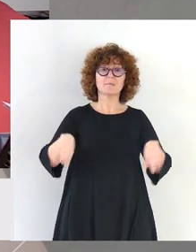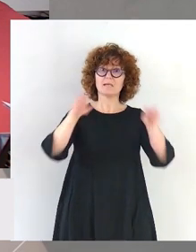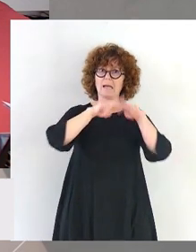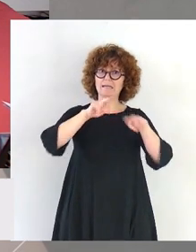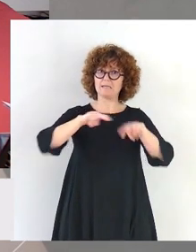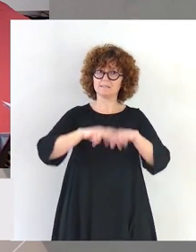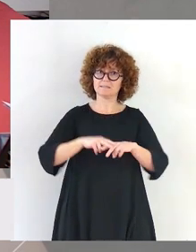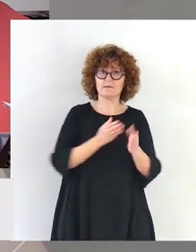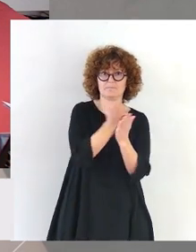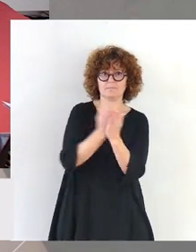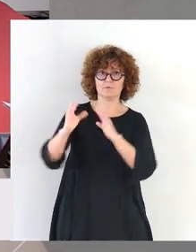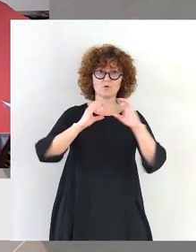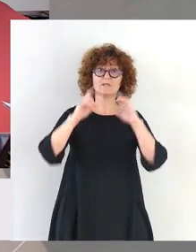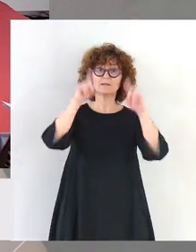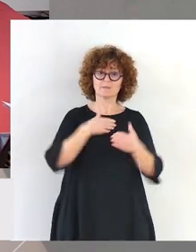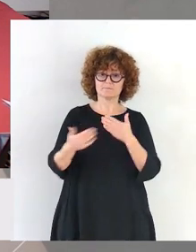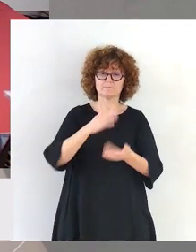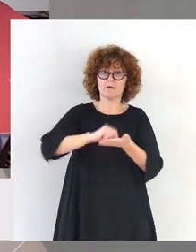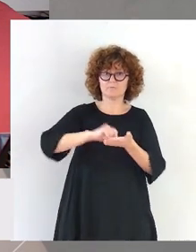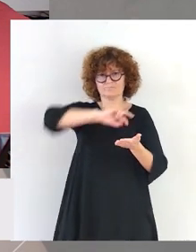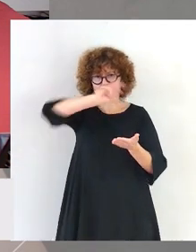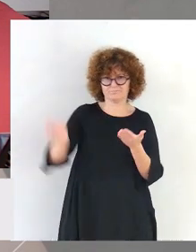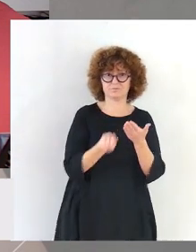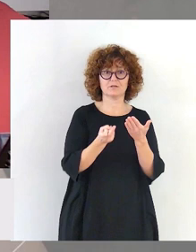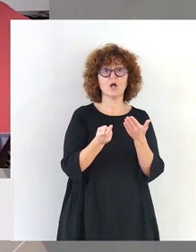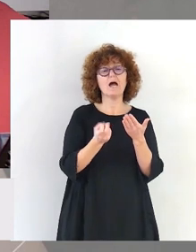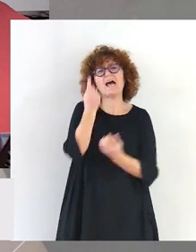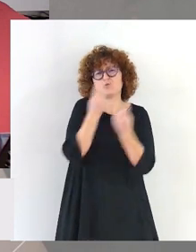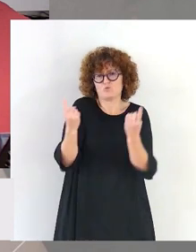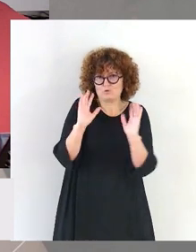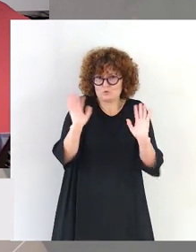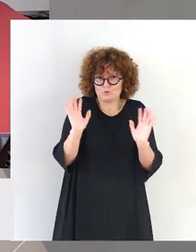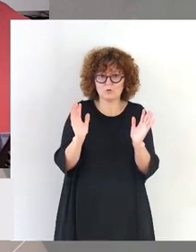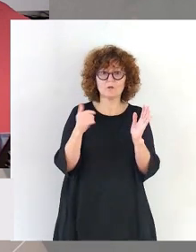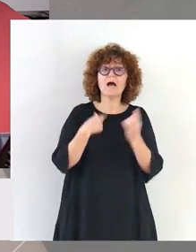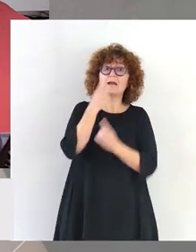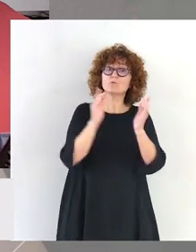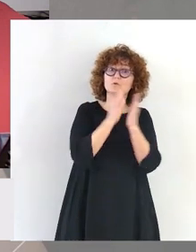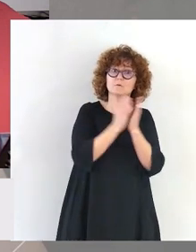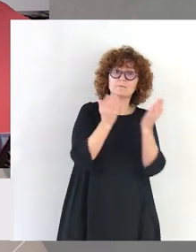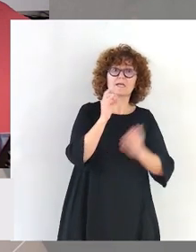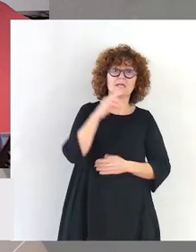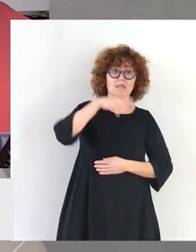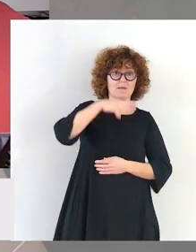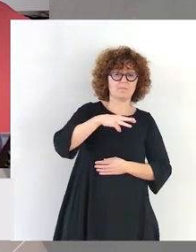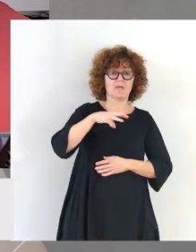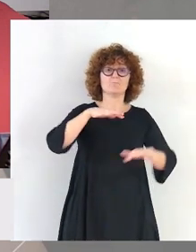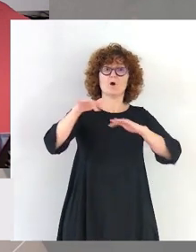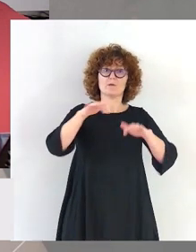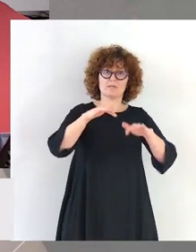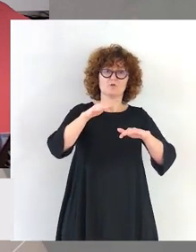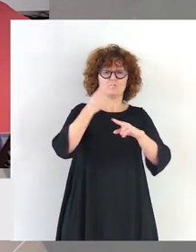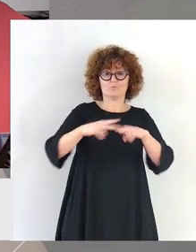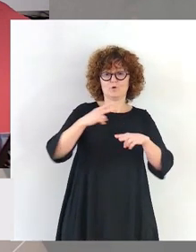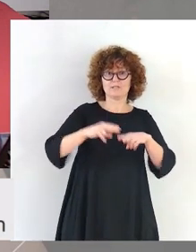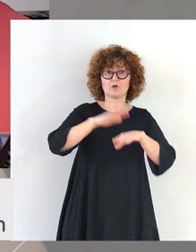distintos medios de comunicación y autora entre varios voy a mencionar tan solo algunos eh algunos libros 15m un Movimiento Político para democratizar